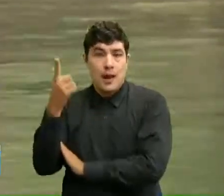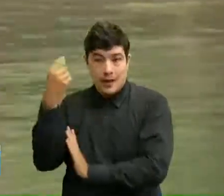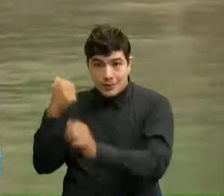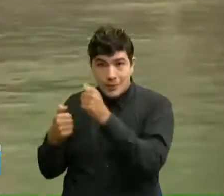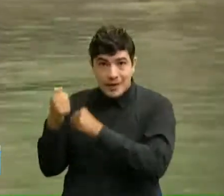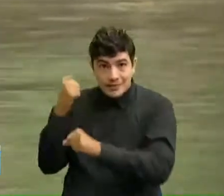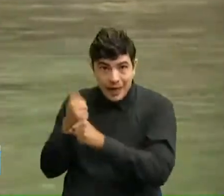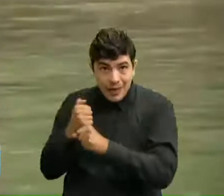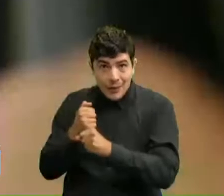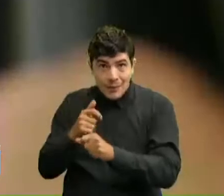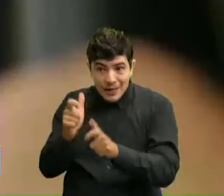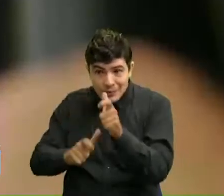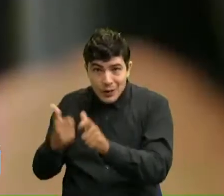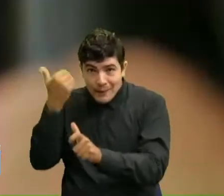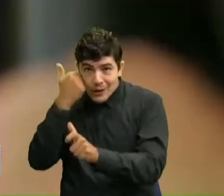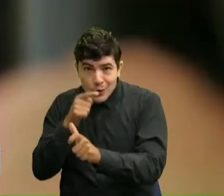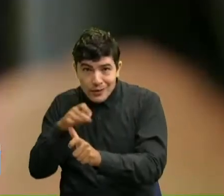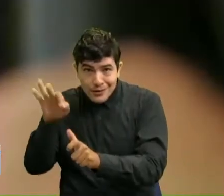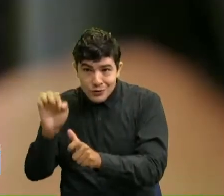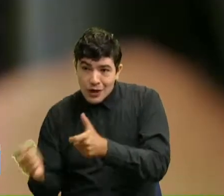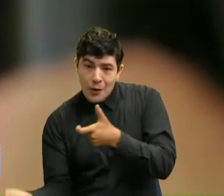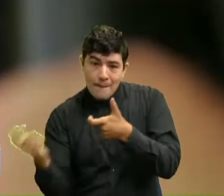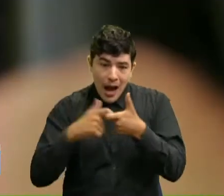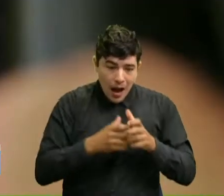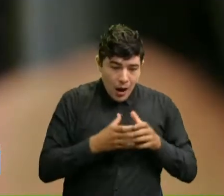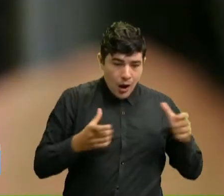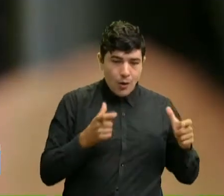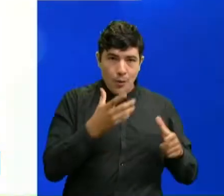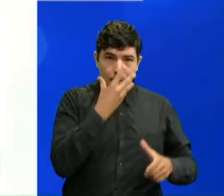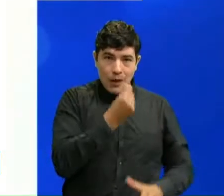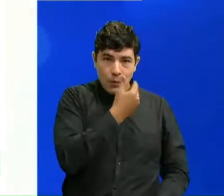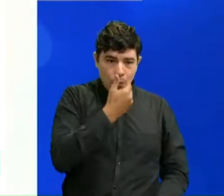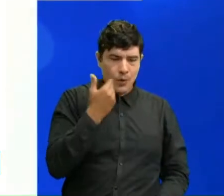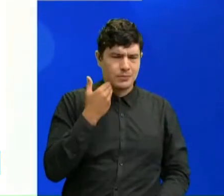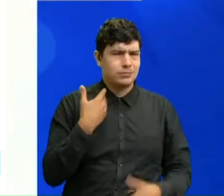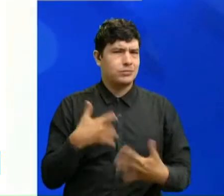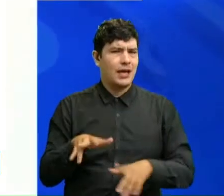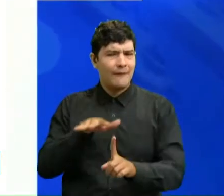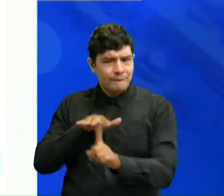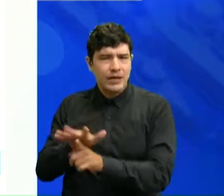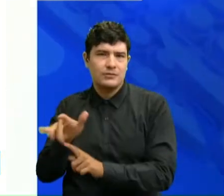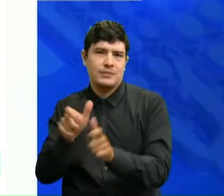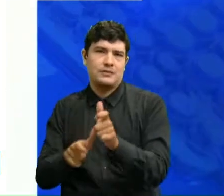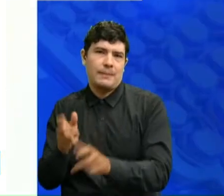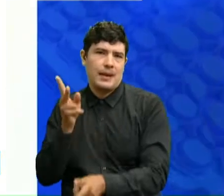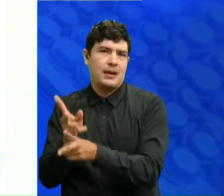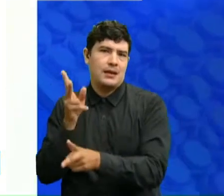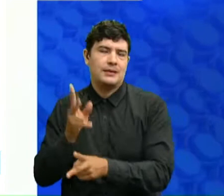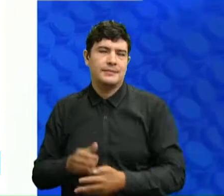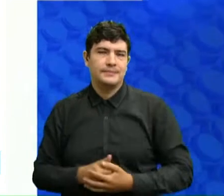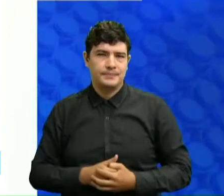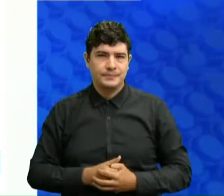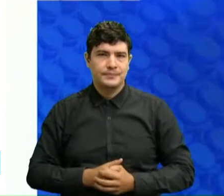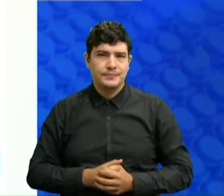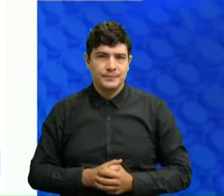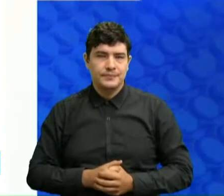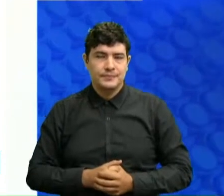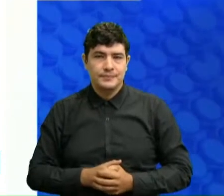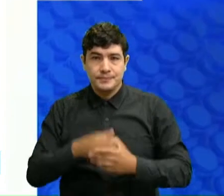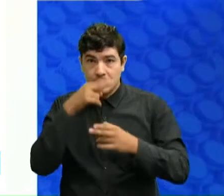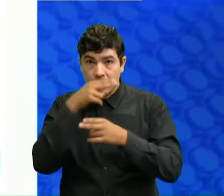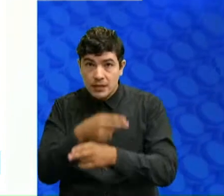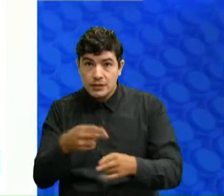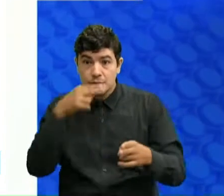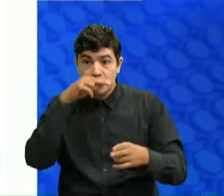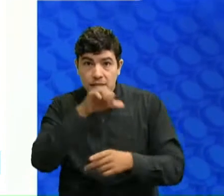indicador aumentó poniendo en riesgo a los menores por su parte en el marco del aislamiento preventivo los niños niñas